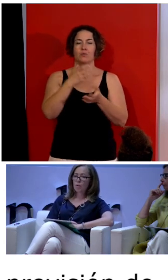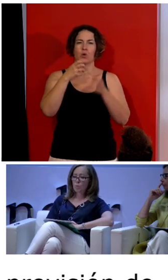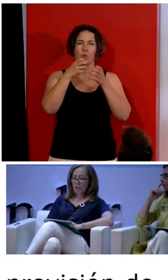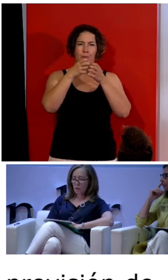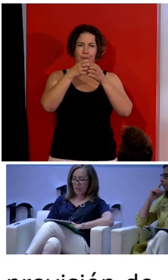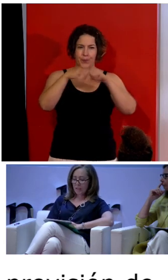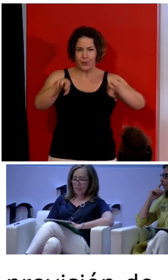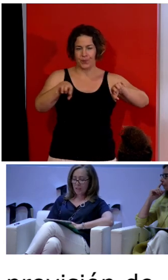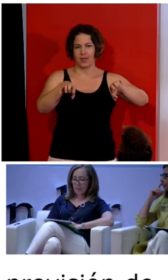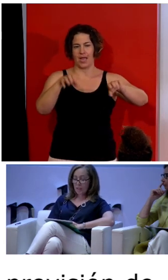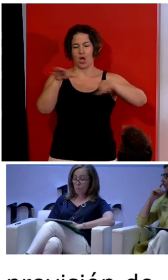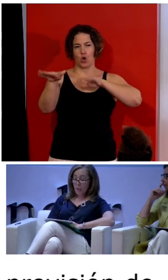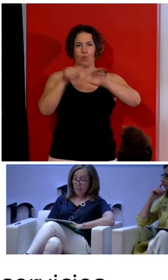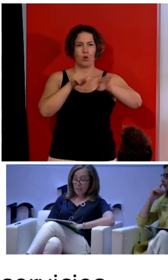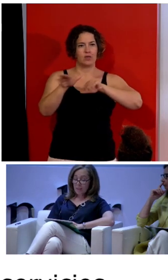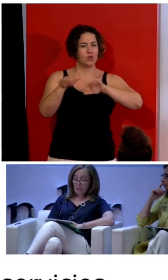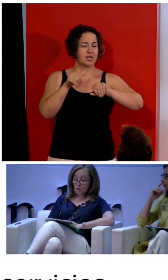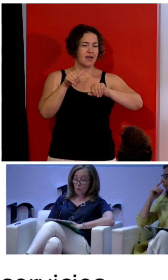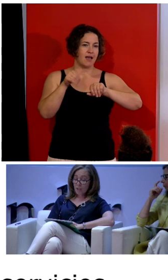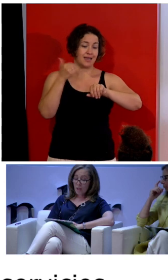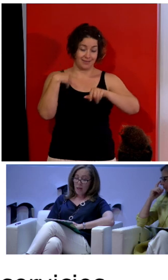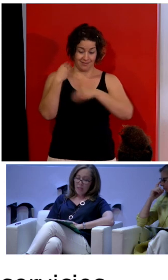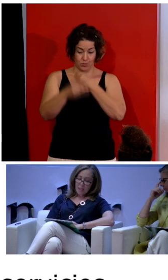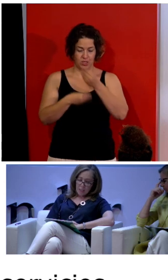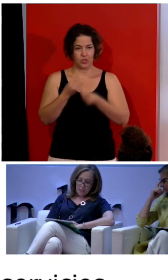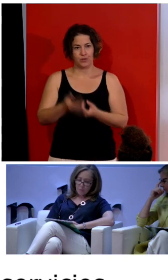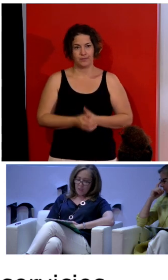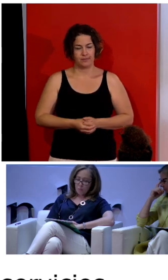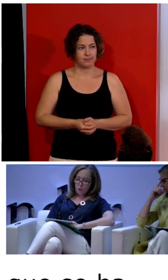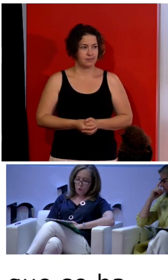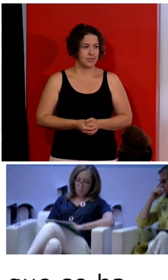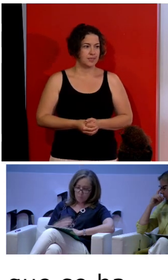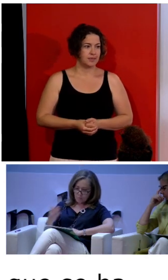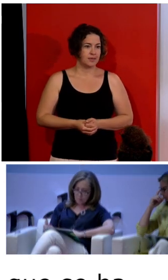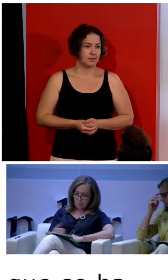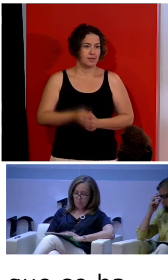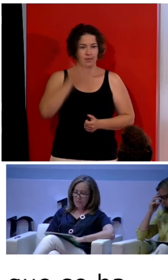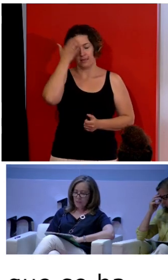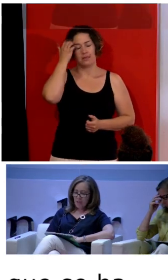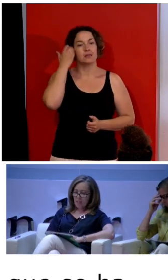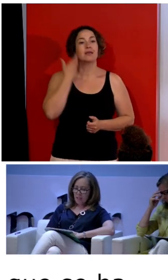de la convocatoria que se ha hecho ahora. Esperamos